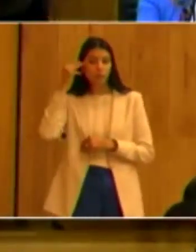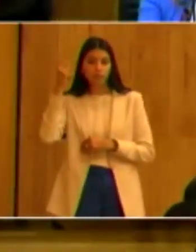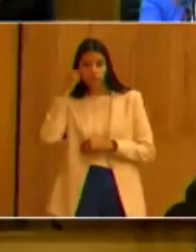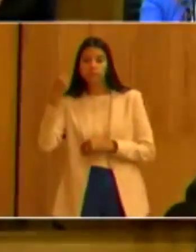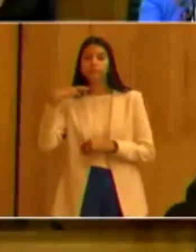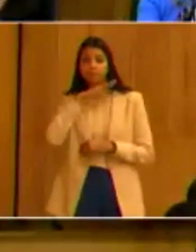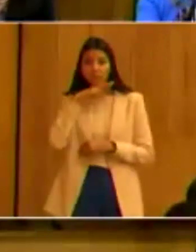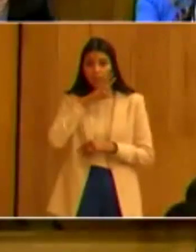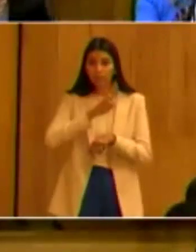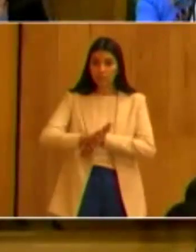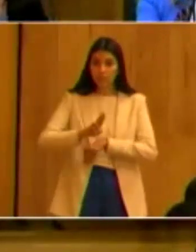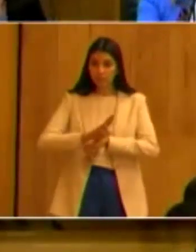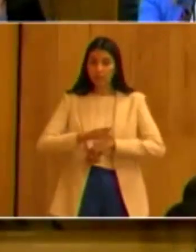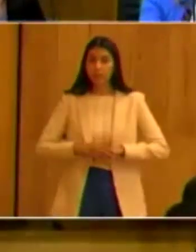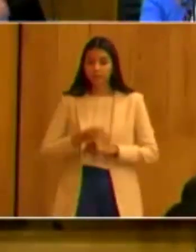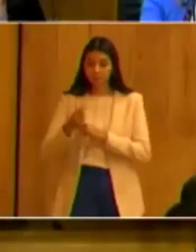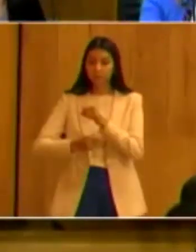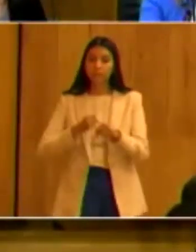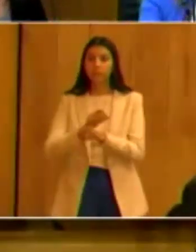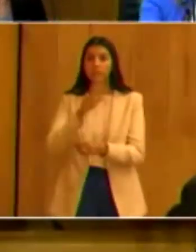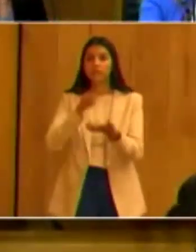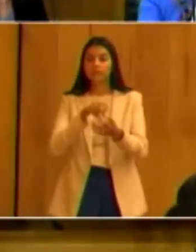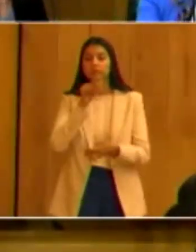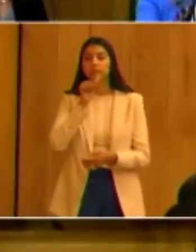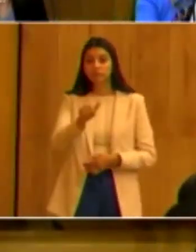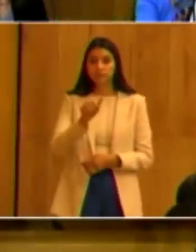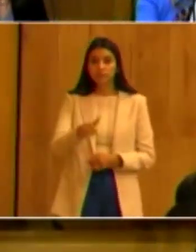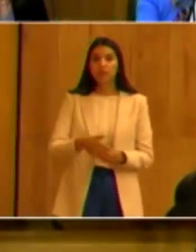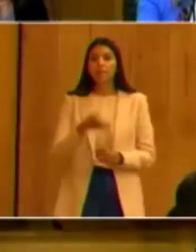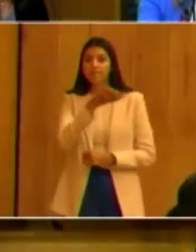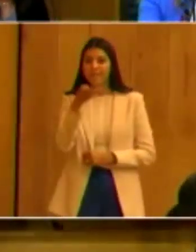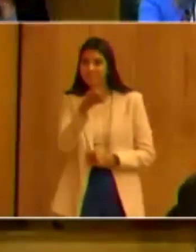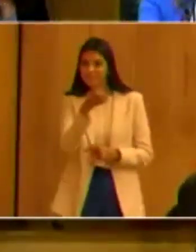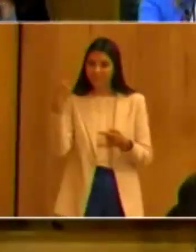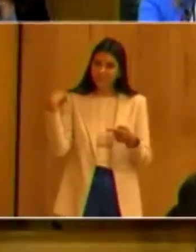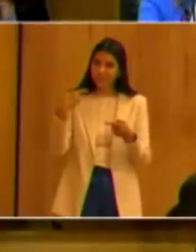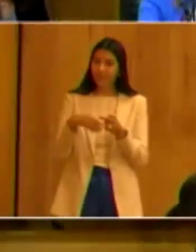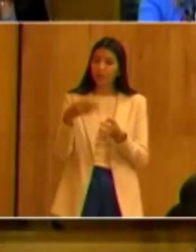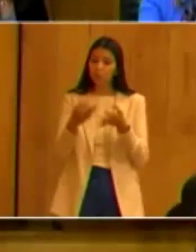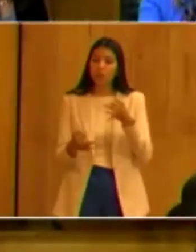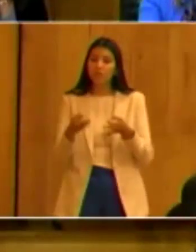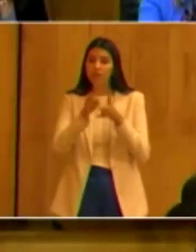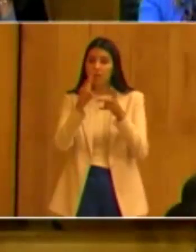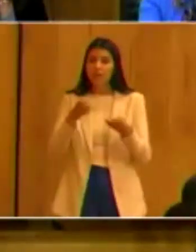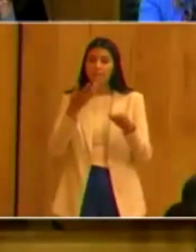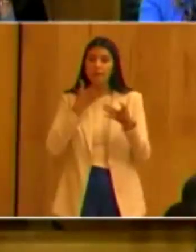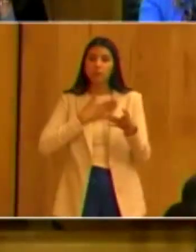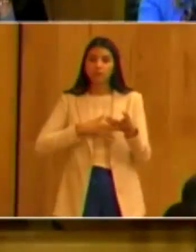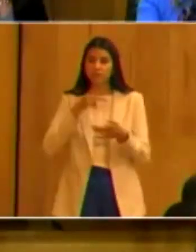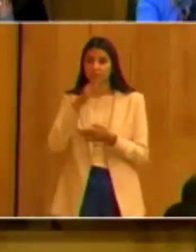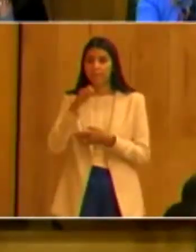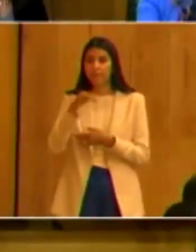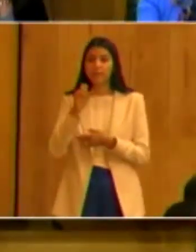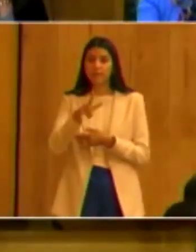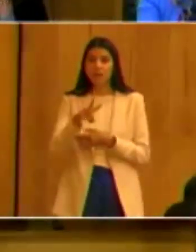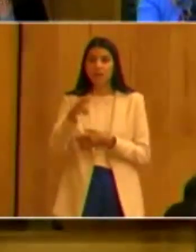y Uruapan. En el año 2016, a la fecha, es jueza en el Sistema de Justicia Penal Acusatorio y